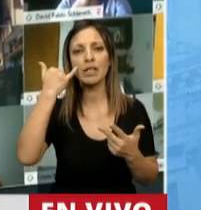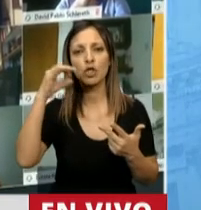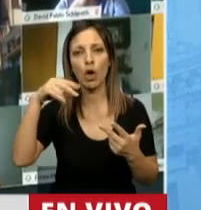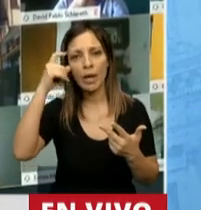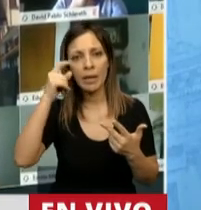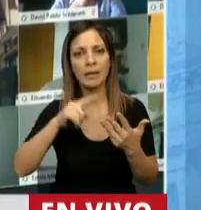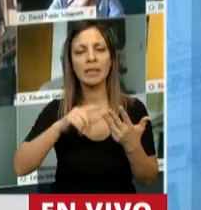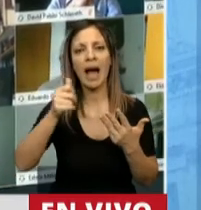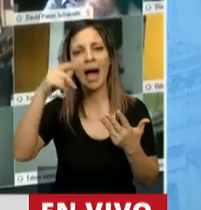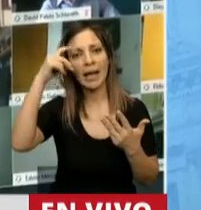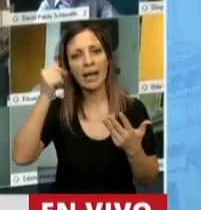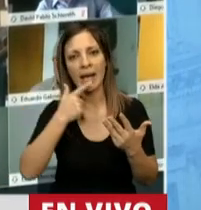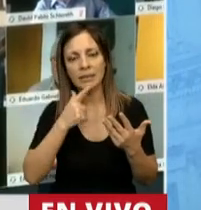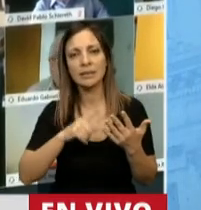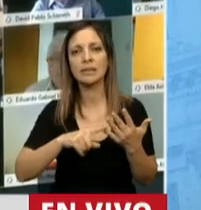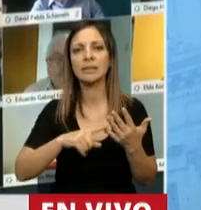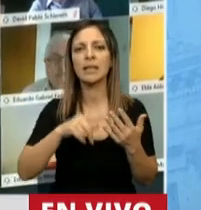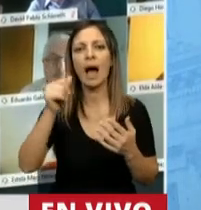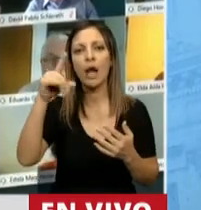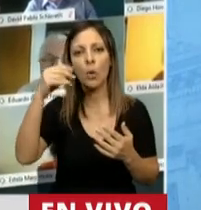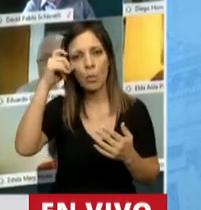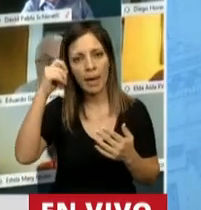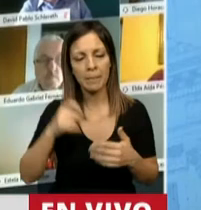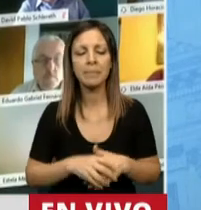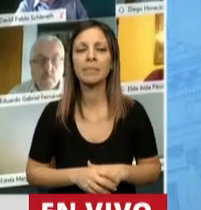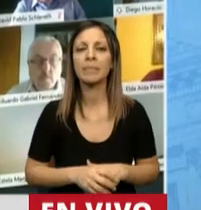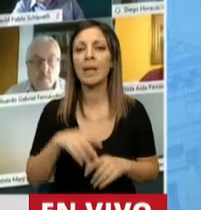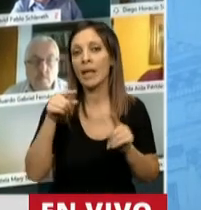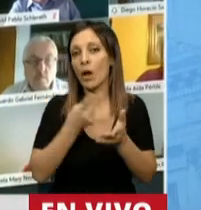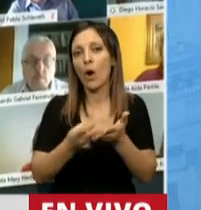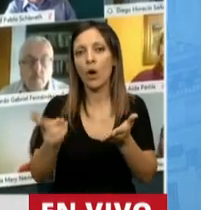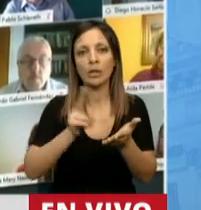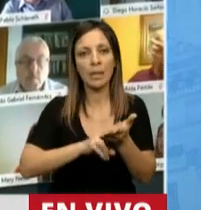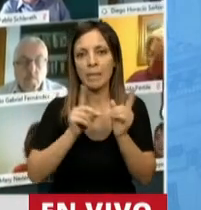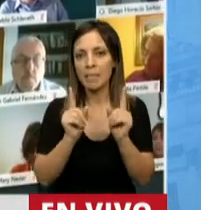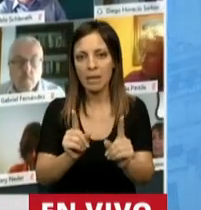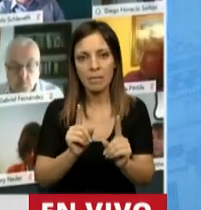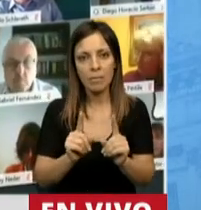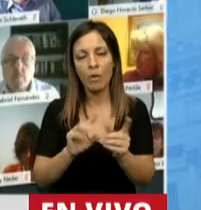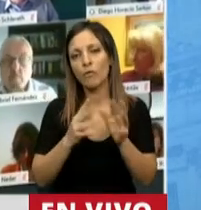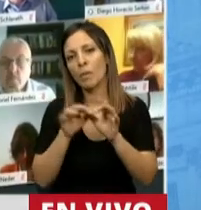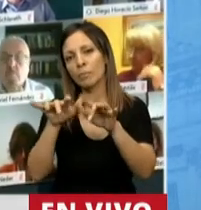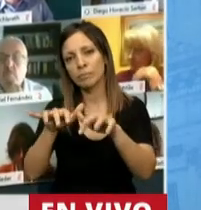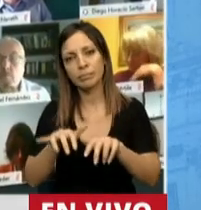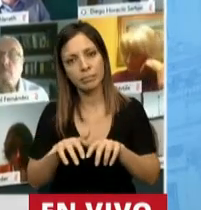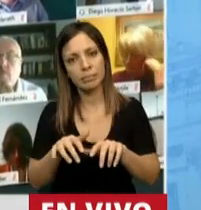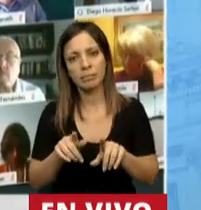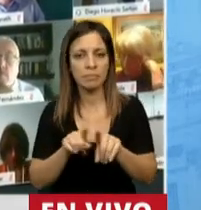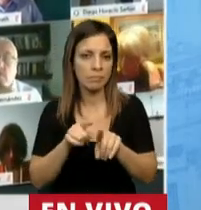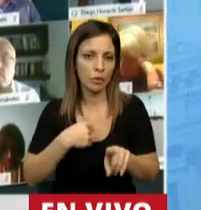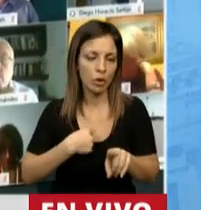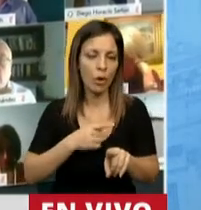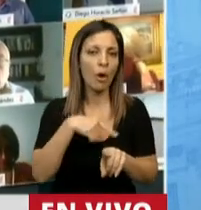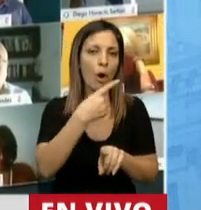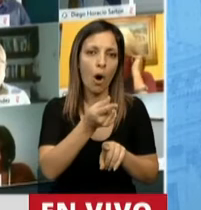domínguez a lumen y que ahora nuevamente estamos reiterando tanto por escrito como ha sido en mi caso como también otros